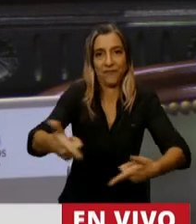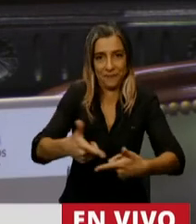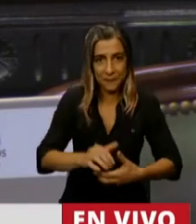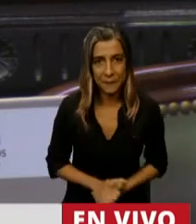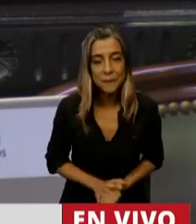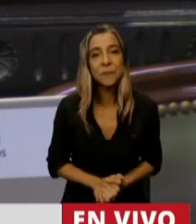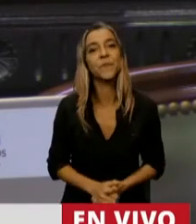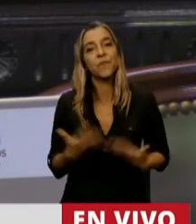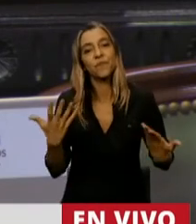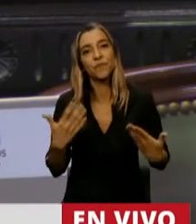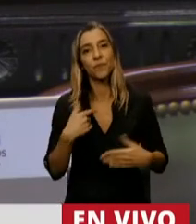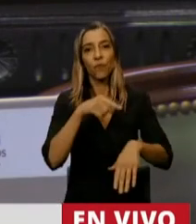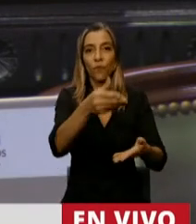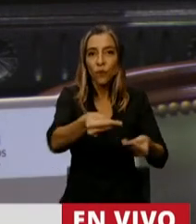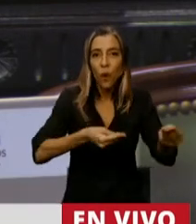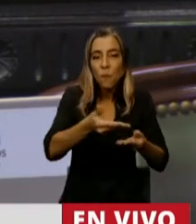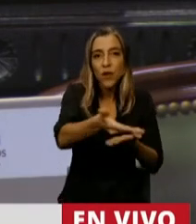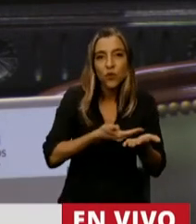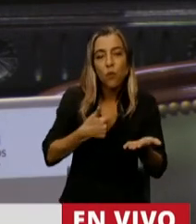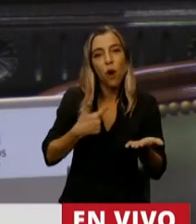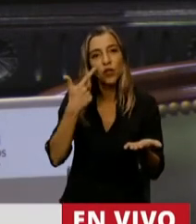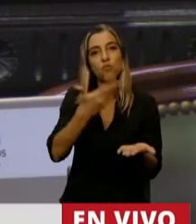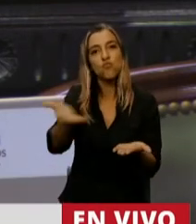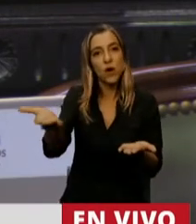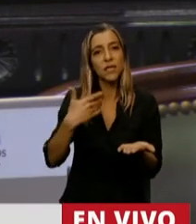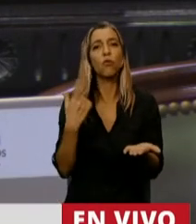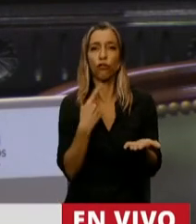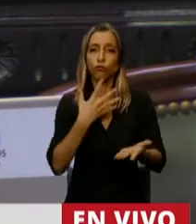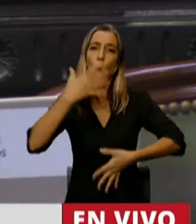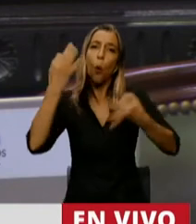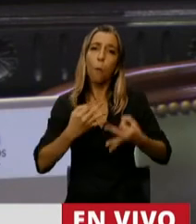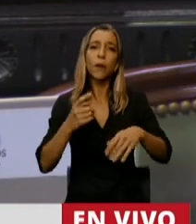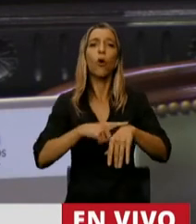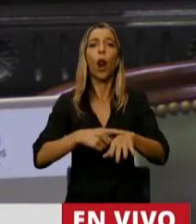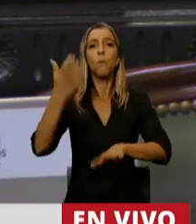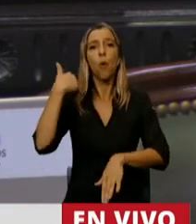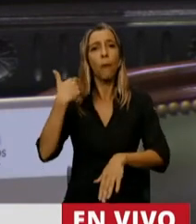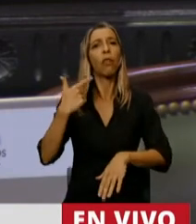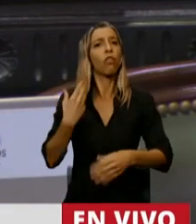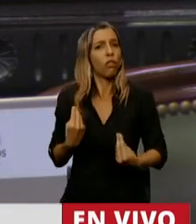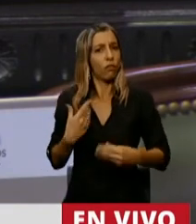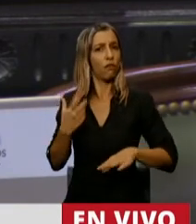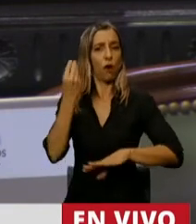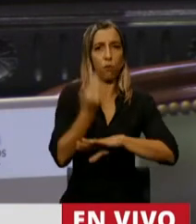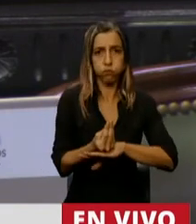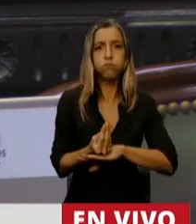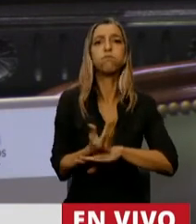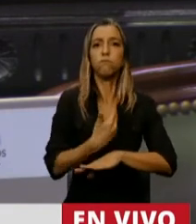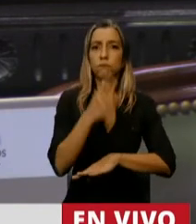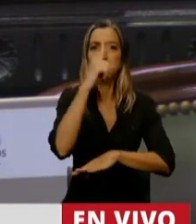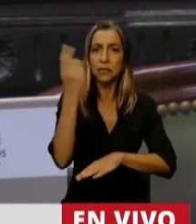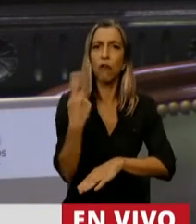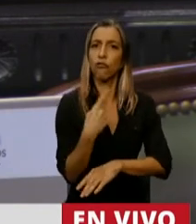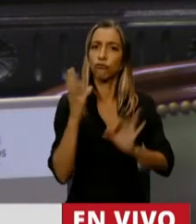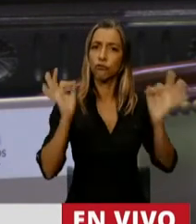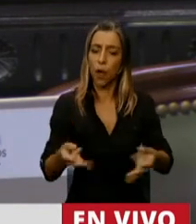mirada porque no solo cumplimos con el contrato electoral, sino estamos poniendo de manifiesto cuál es la dirección política, económica y social de nuestro